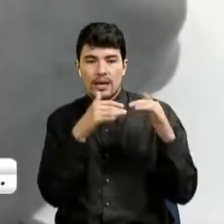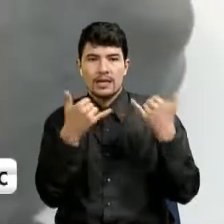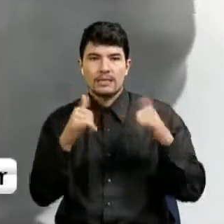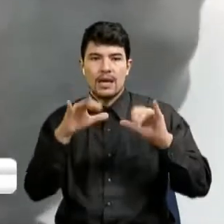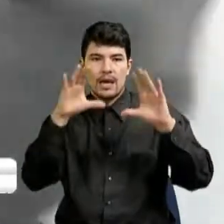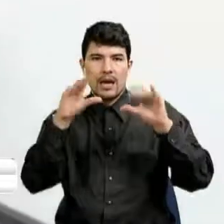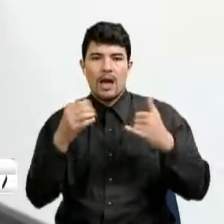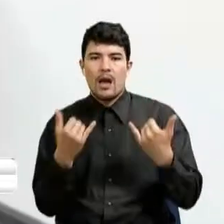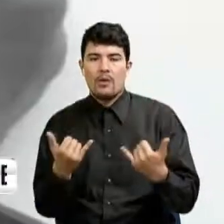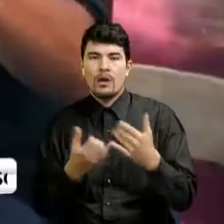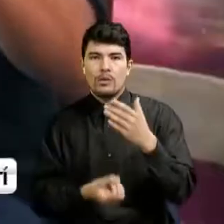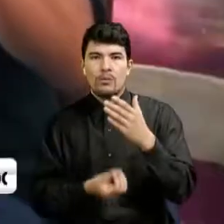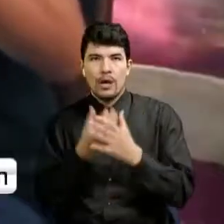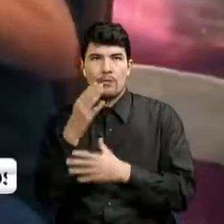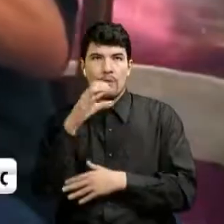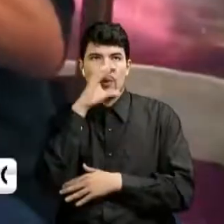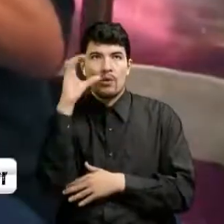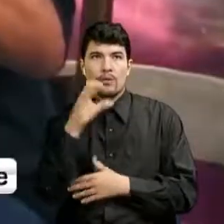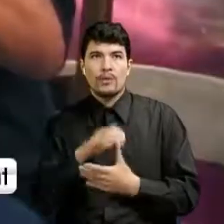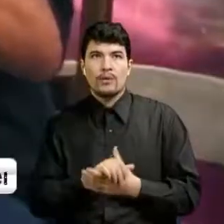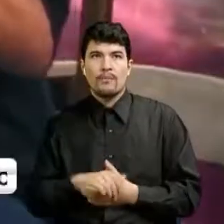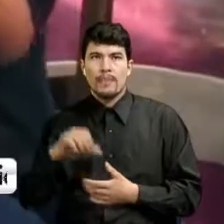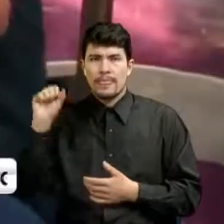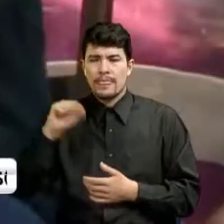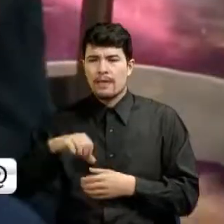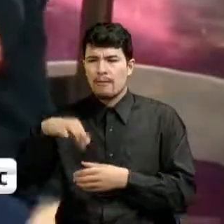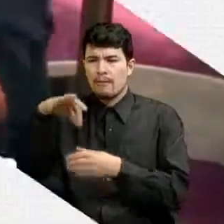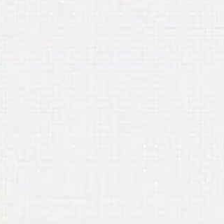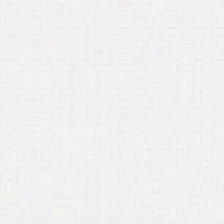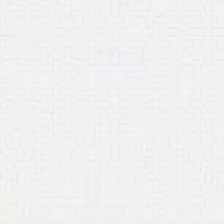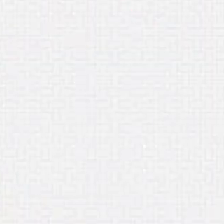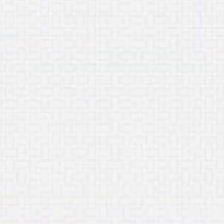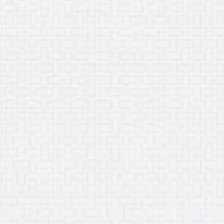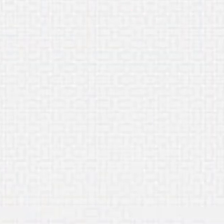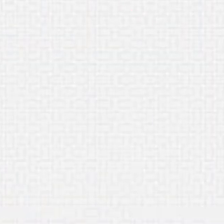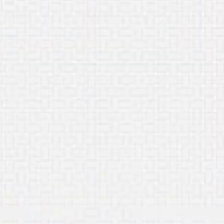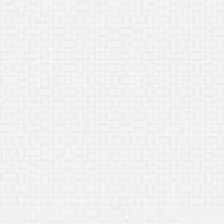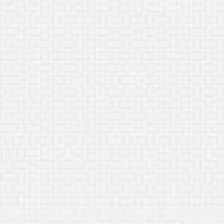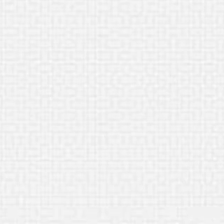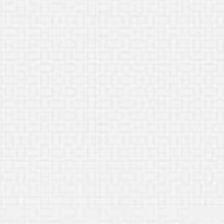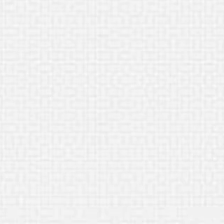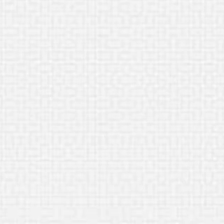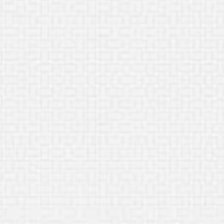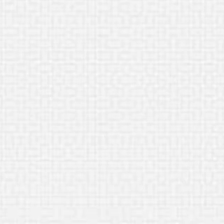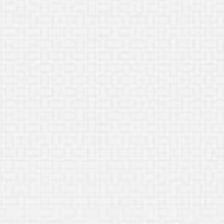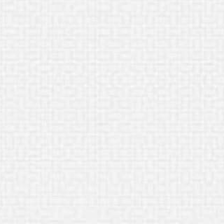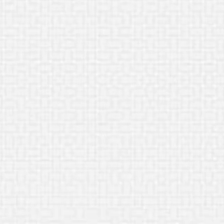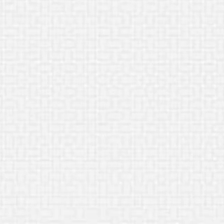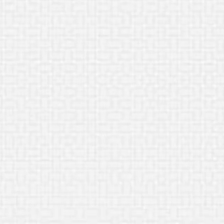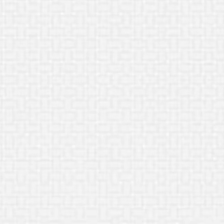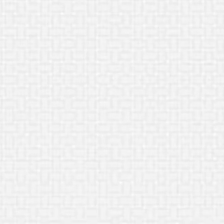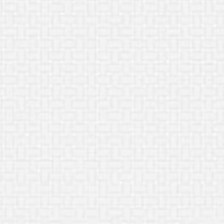algo nuevo a los colombianos un voto comprado es un robo asegurado en android puntocom